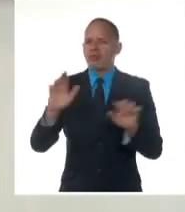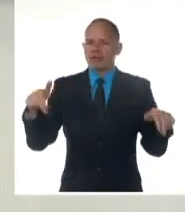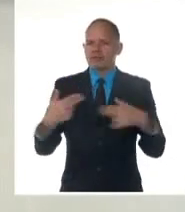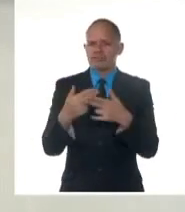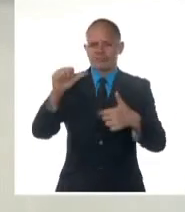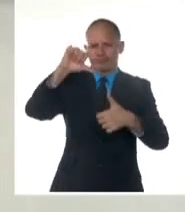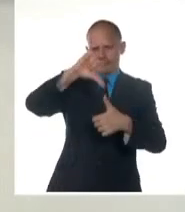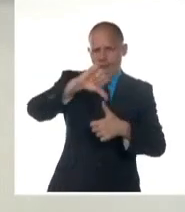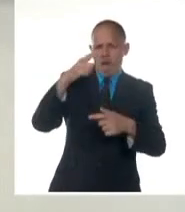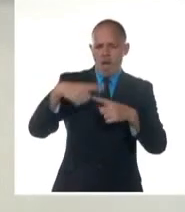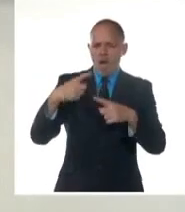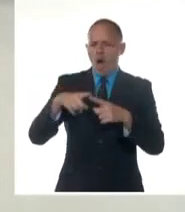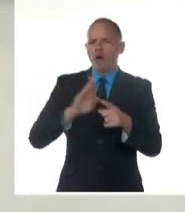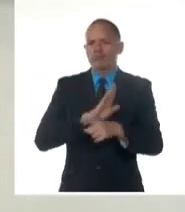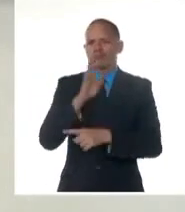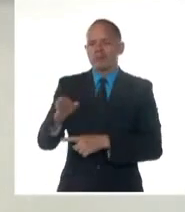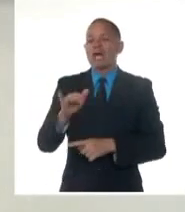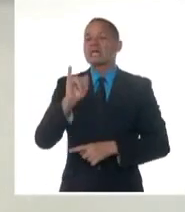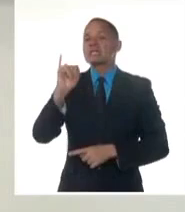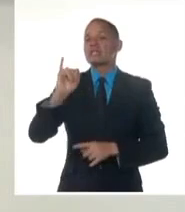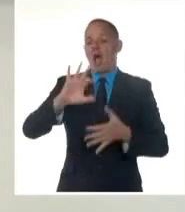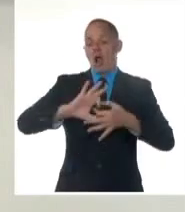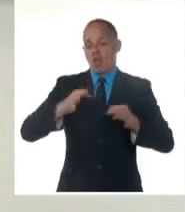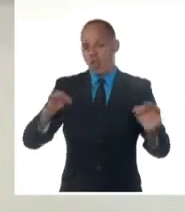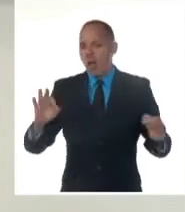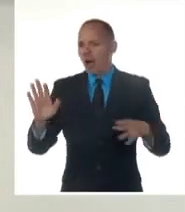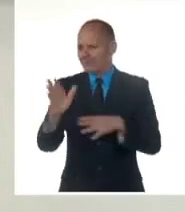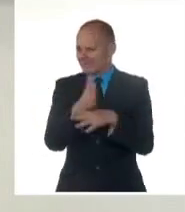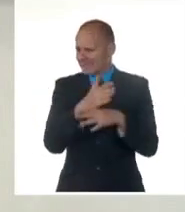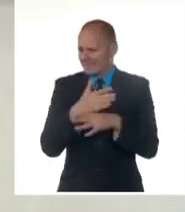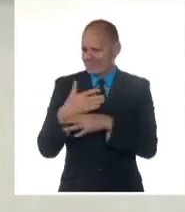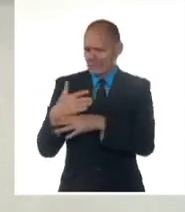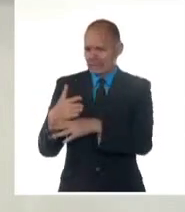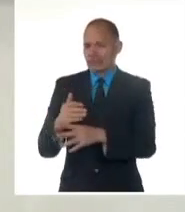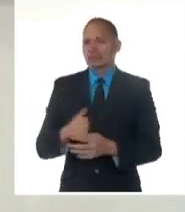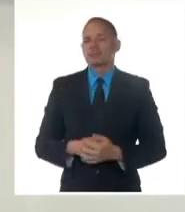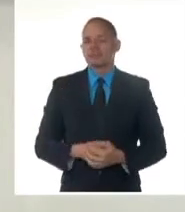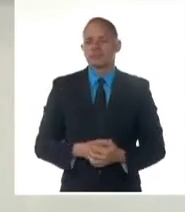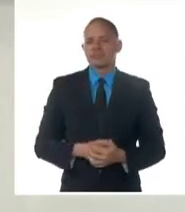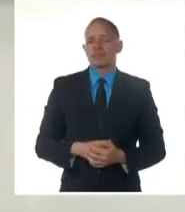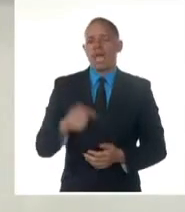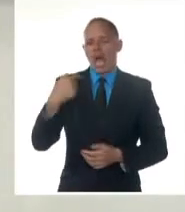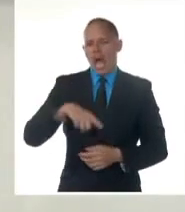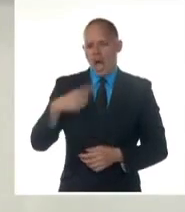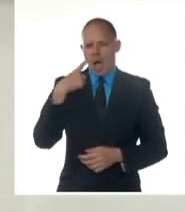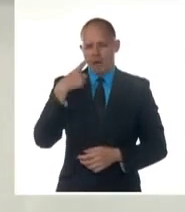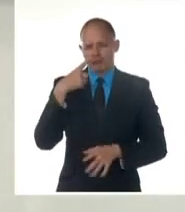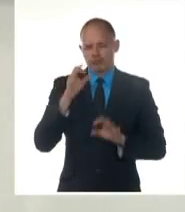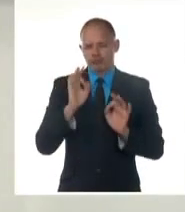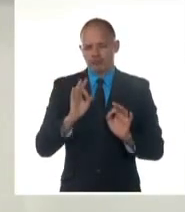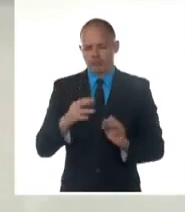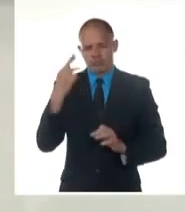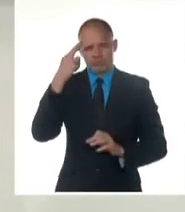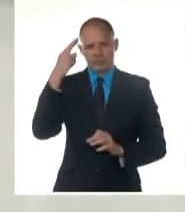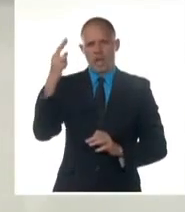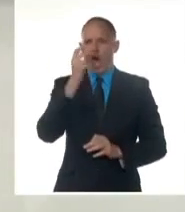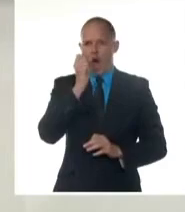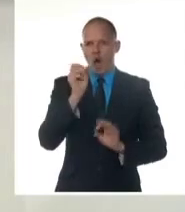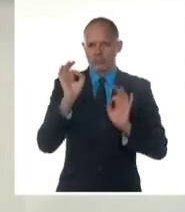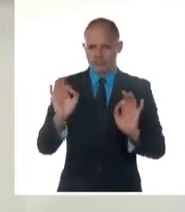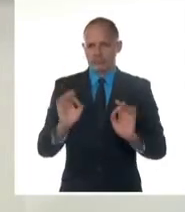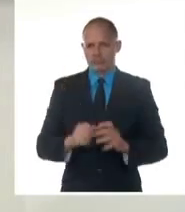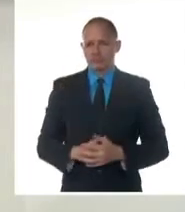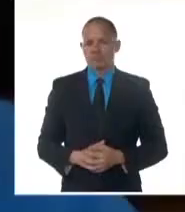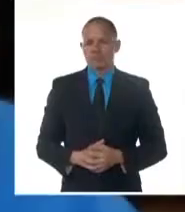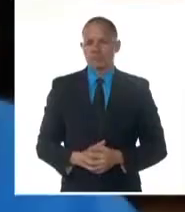6 Olimpiadas y 4 Clásicos Mundiales, entre otros eventos. La siguiente crónica honra la memoria de tan querido compañero de